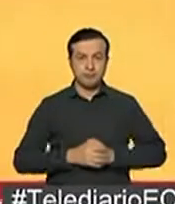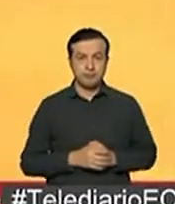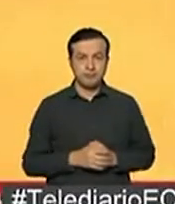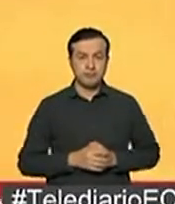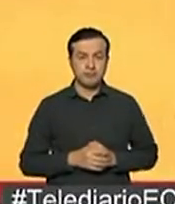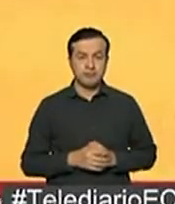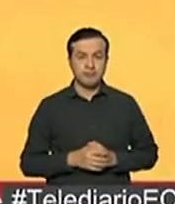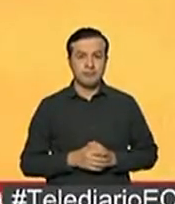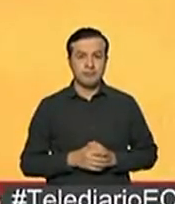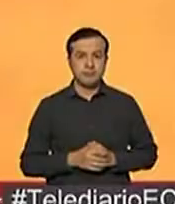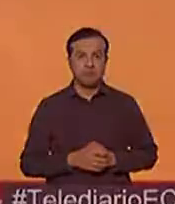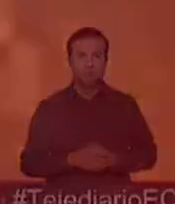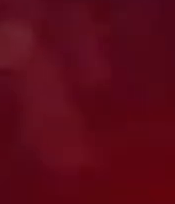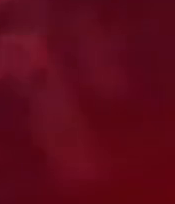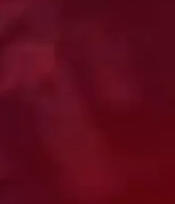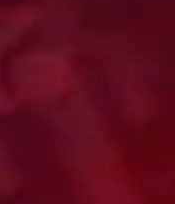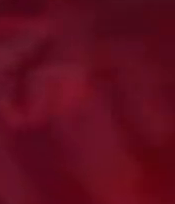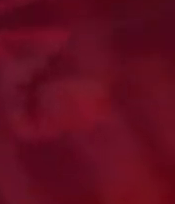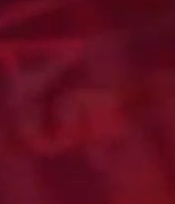públicos